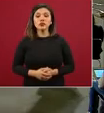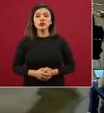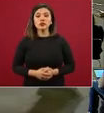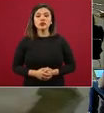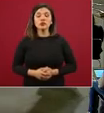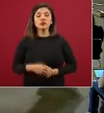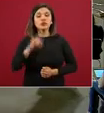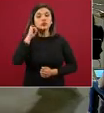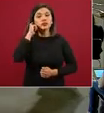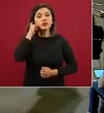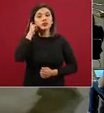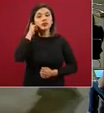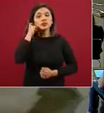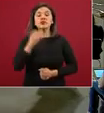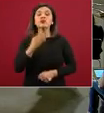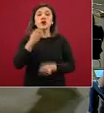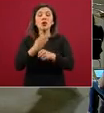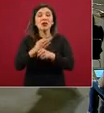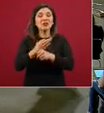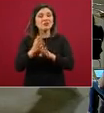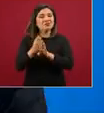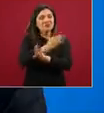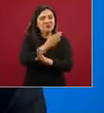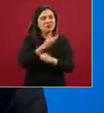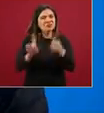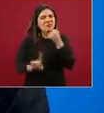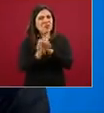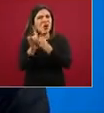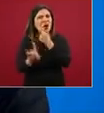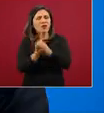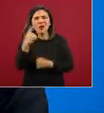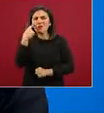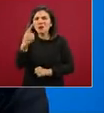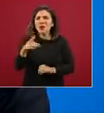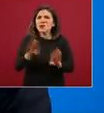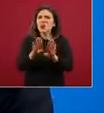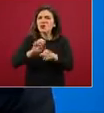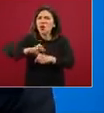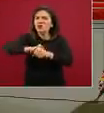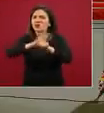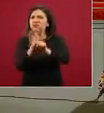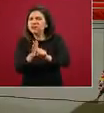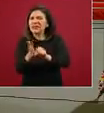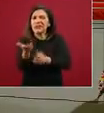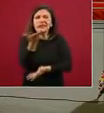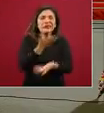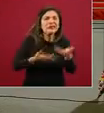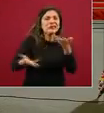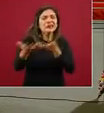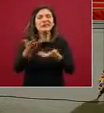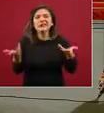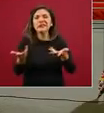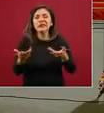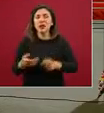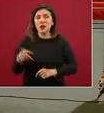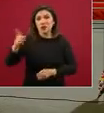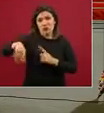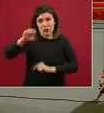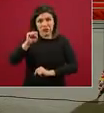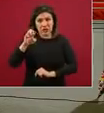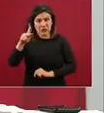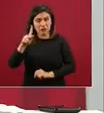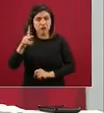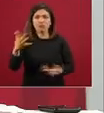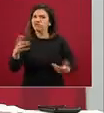a enfrentar los problemas de la pandemia, el sector educativo fue